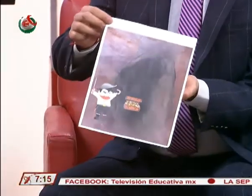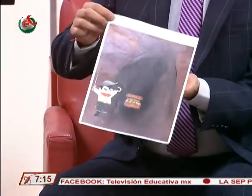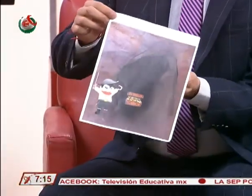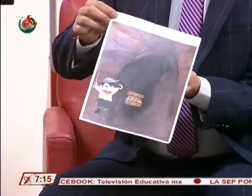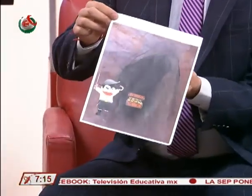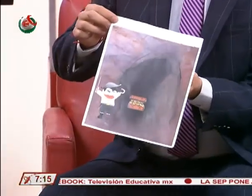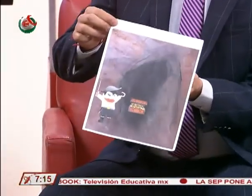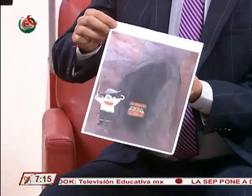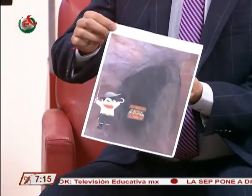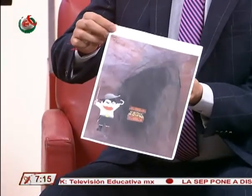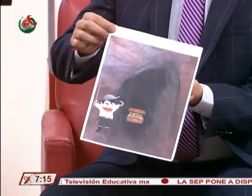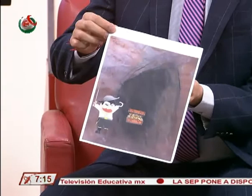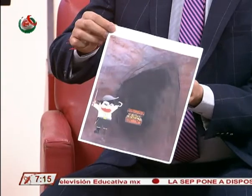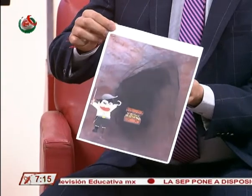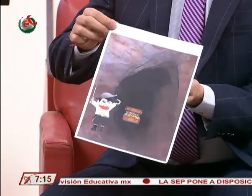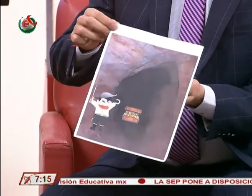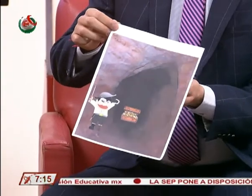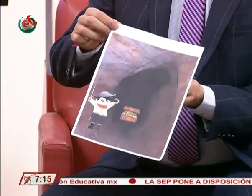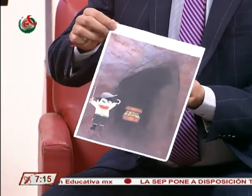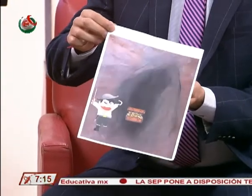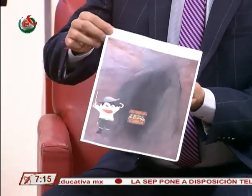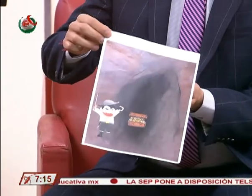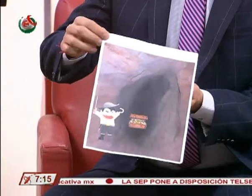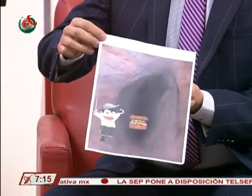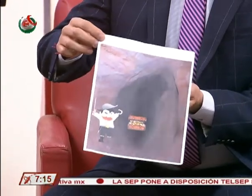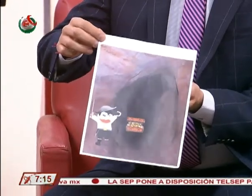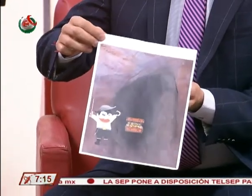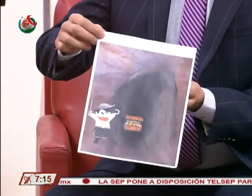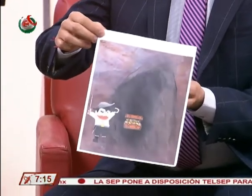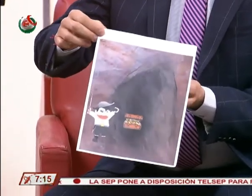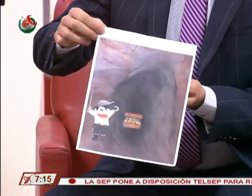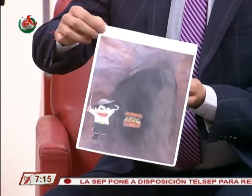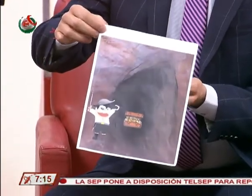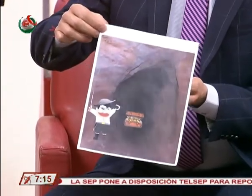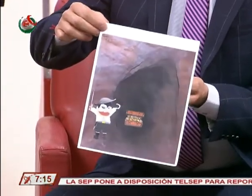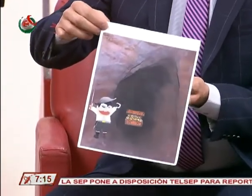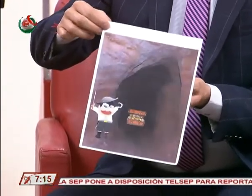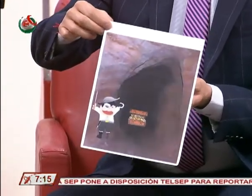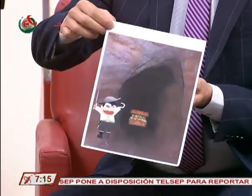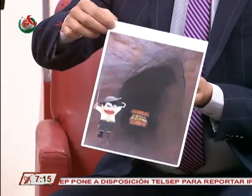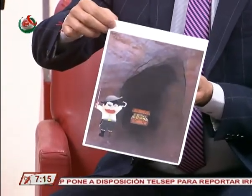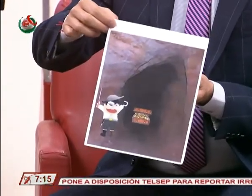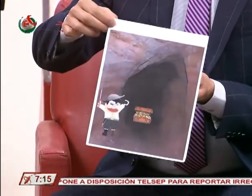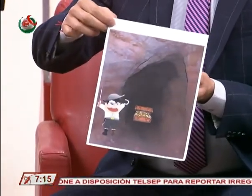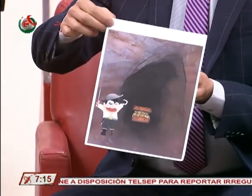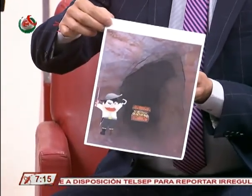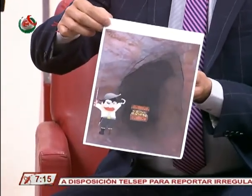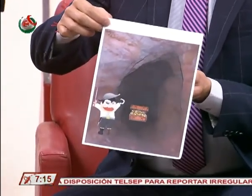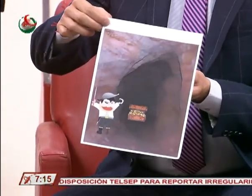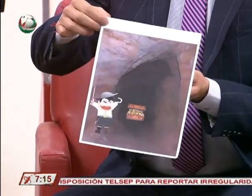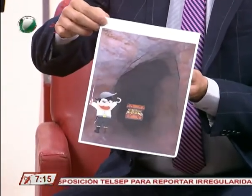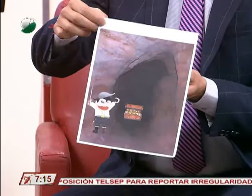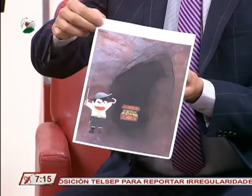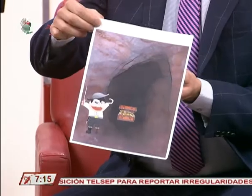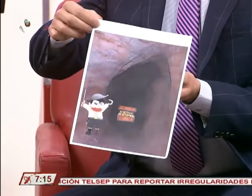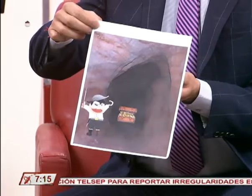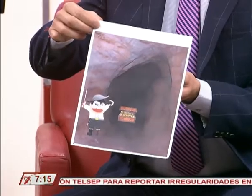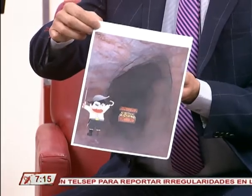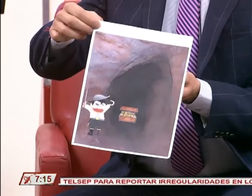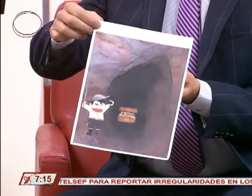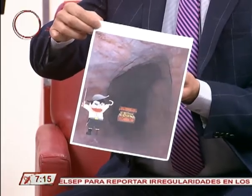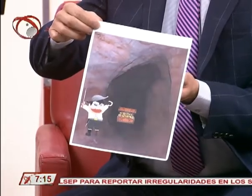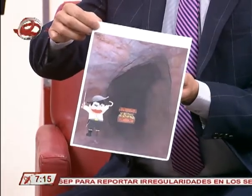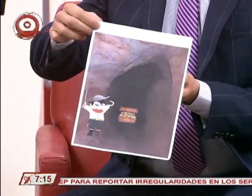el tesoro es el diamante. Entonces, ese diamante lo que está haciendo es la sanación del cuerpo.